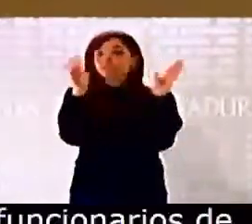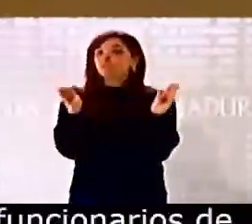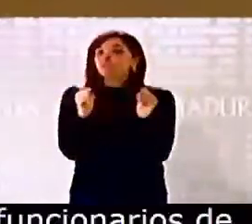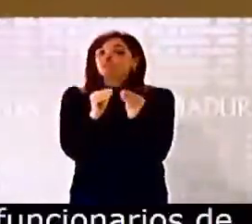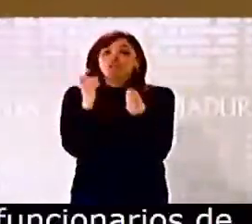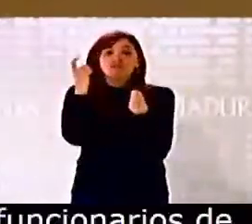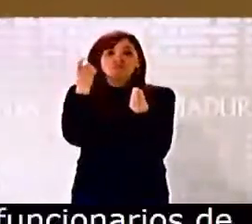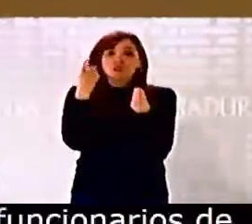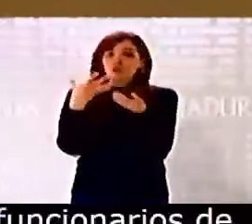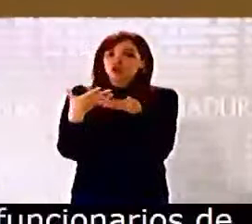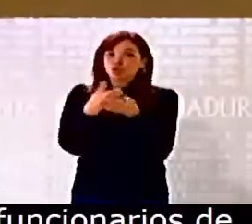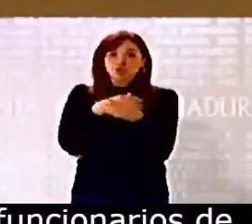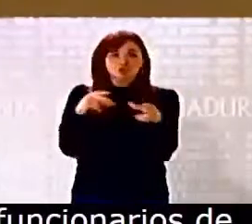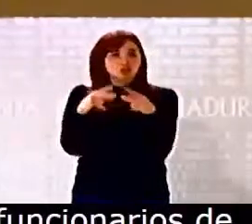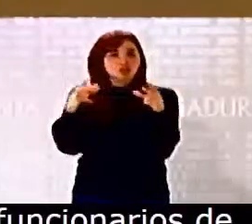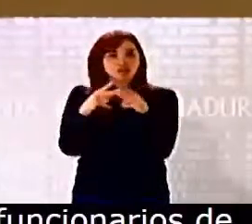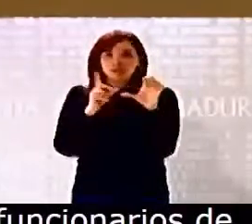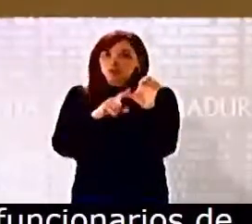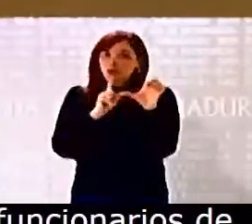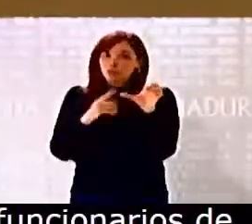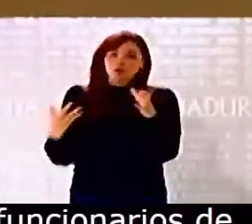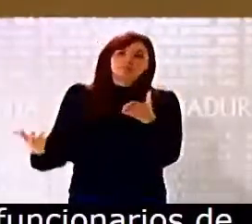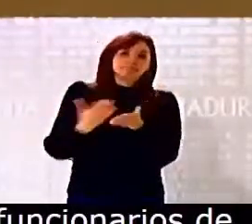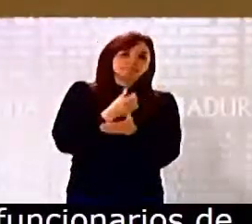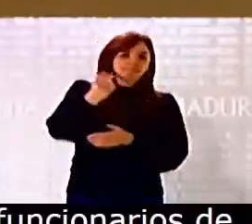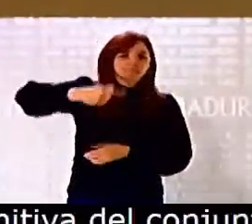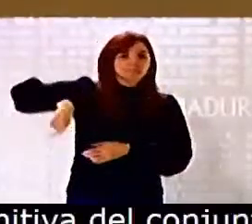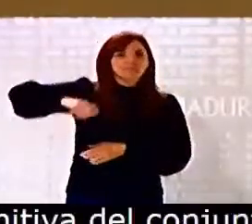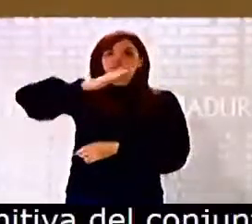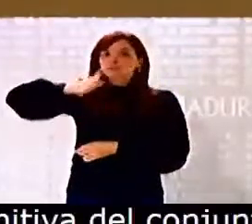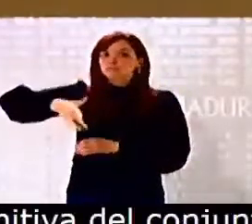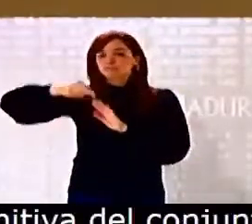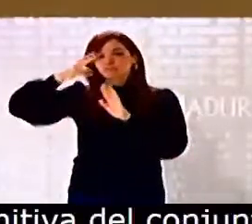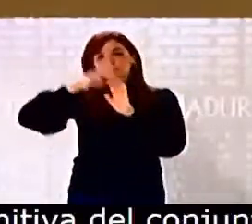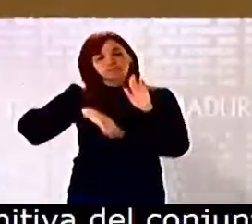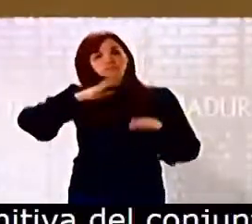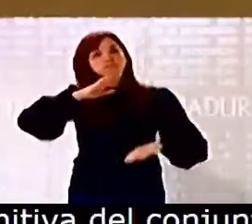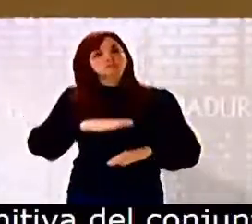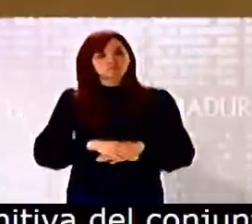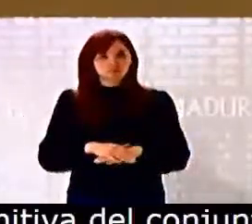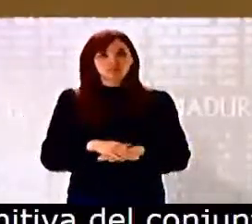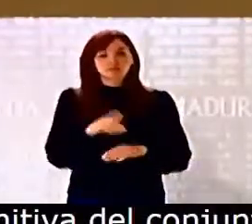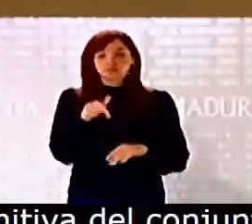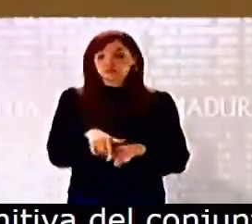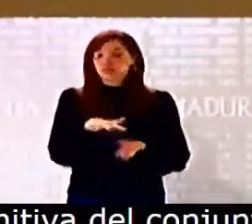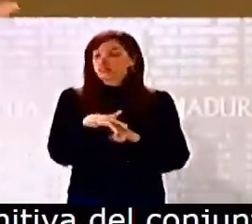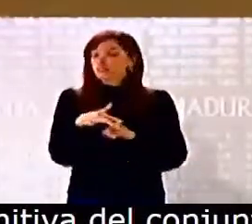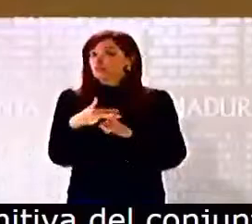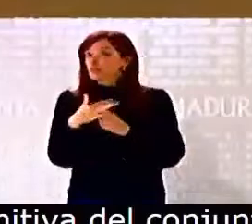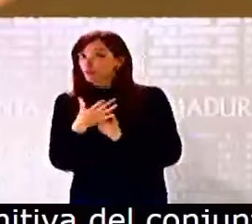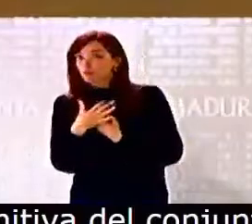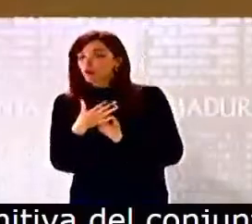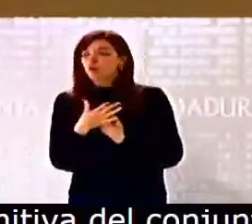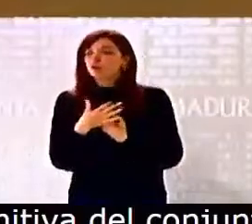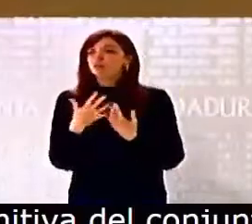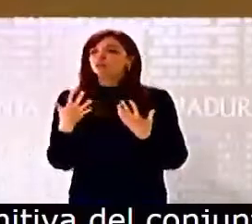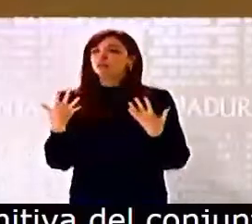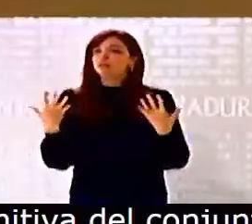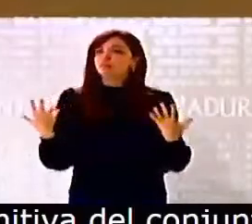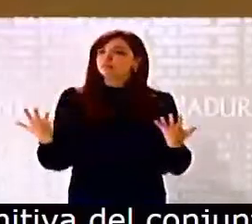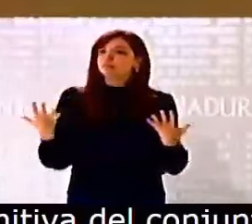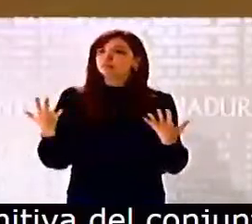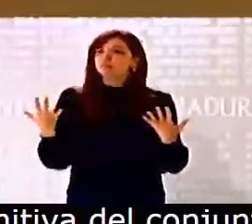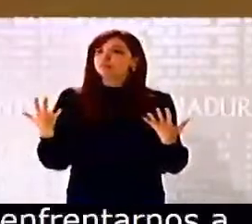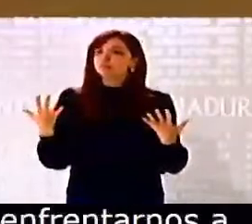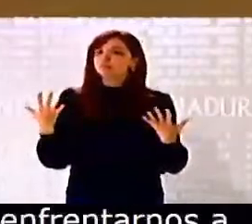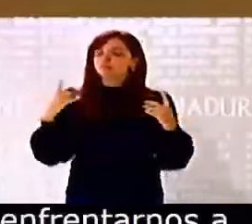del conjunto de la sociedad extremeña por cumplir las normas, por enfrentarnos a una situación que le ha dado la